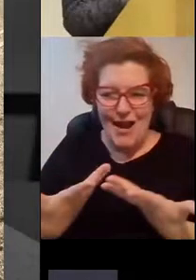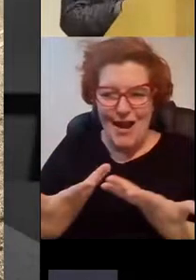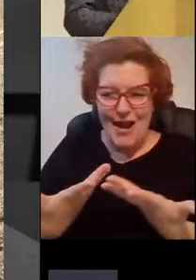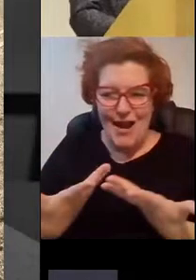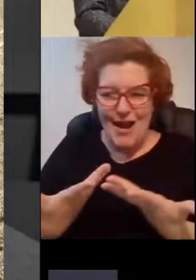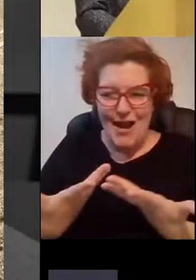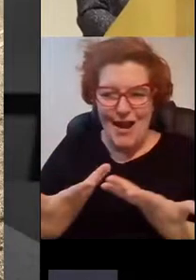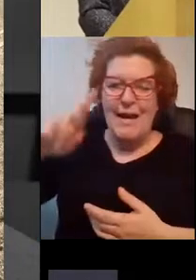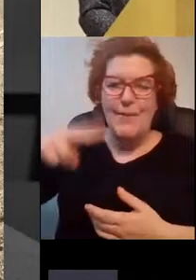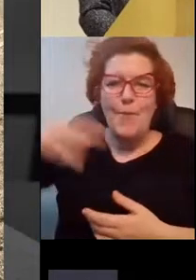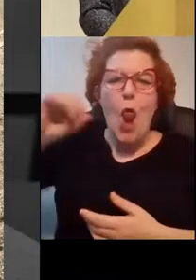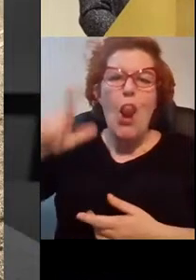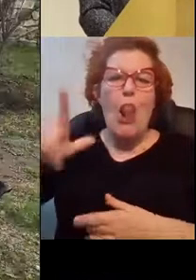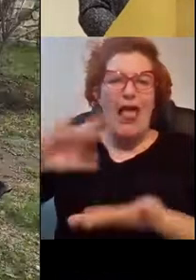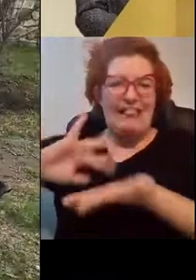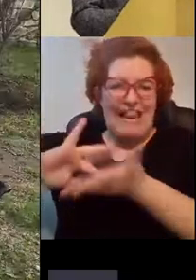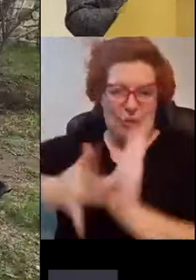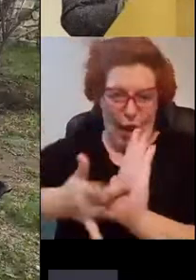mármol triturado.